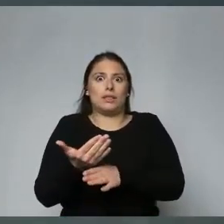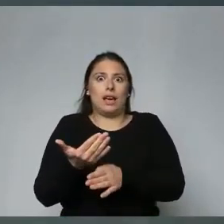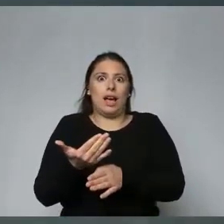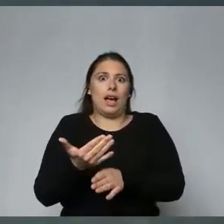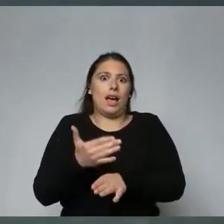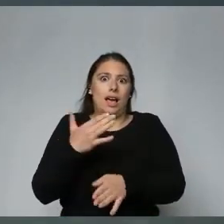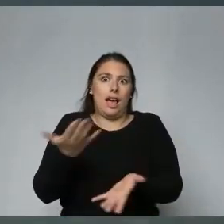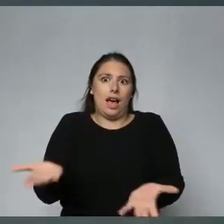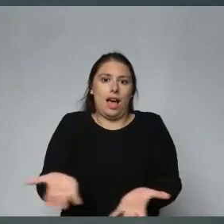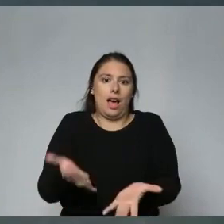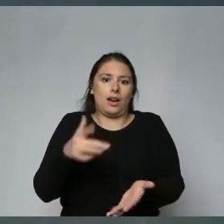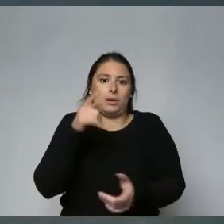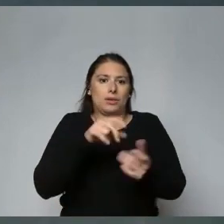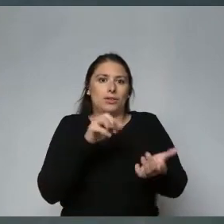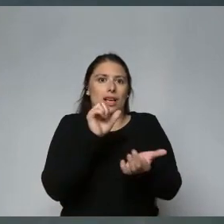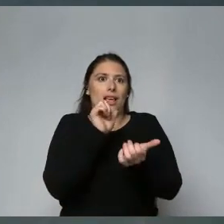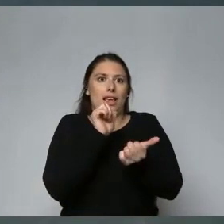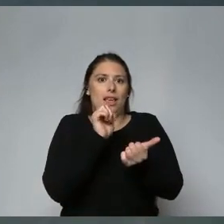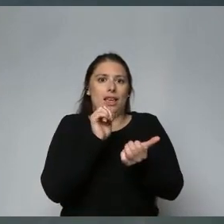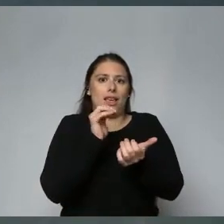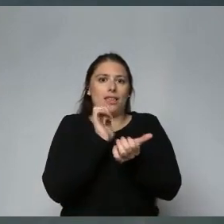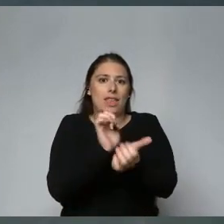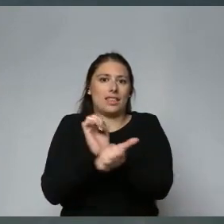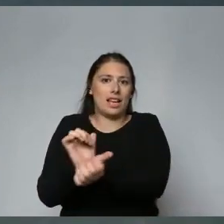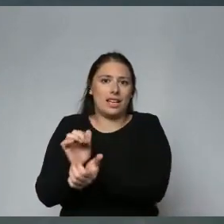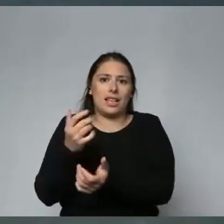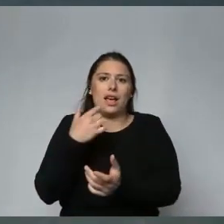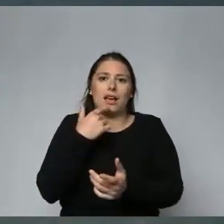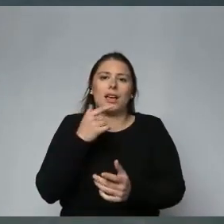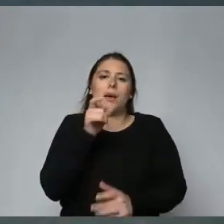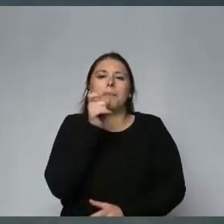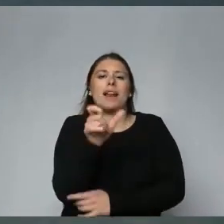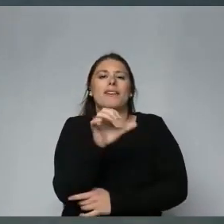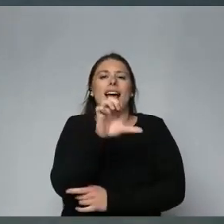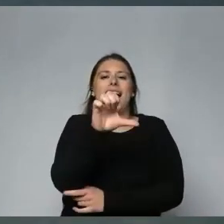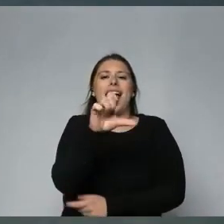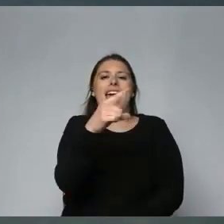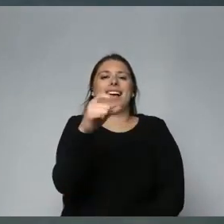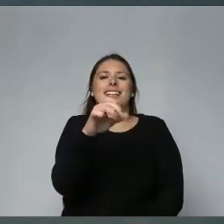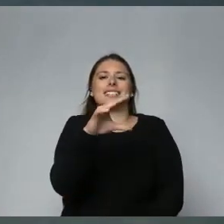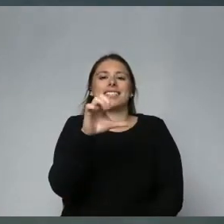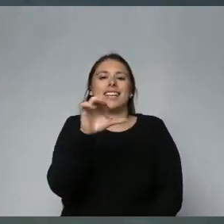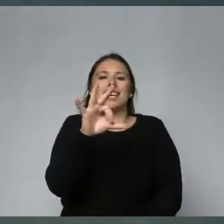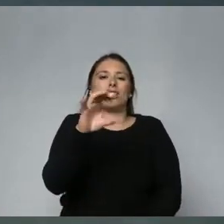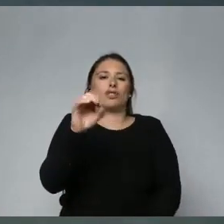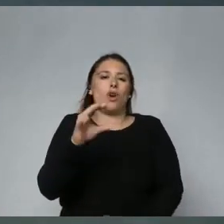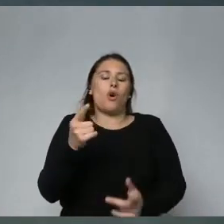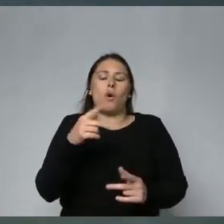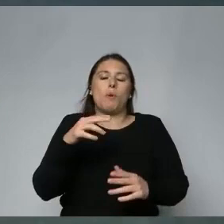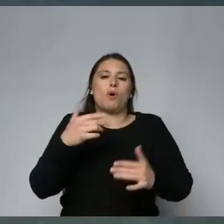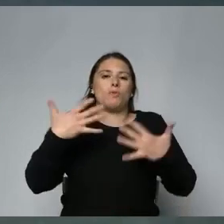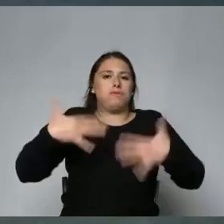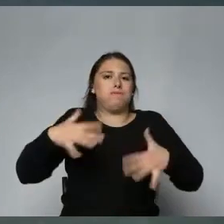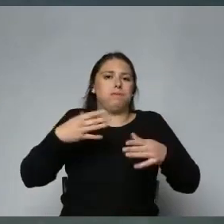estuvieron detenidas por excesos, se usa la palabra excesos, vamos a otra vez, ¿no?